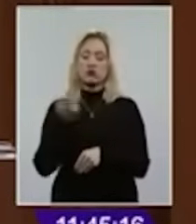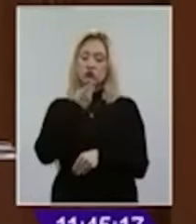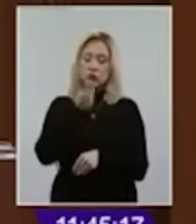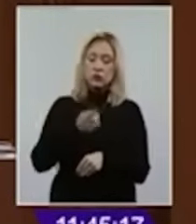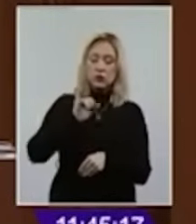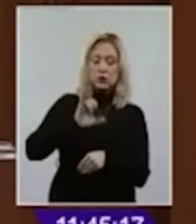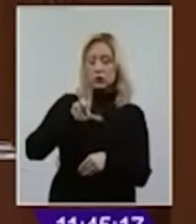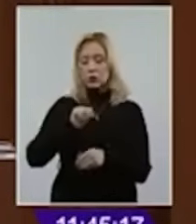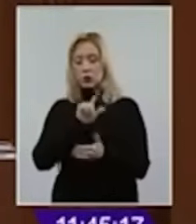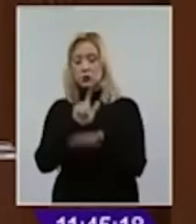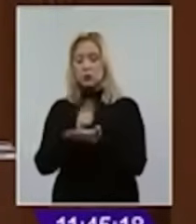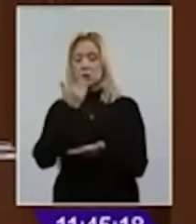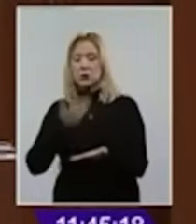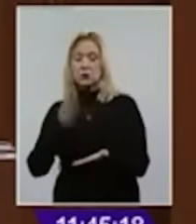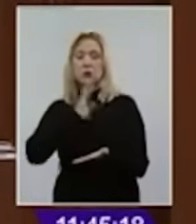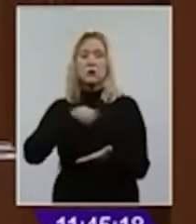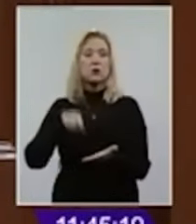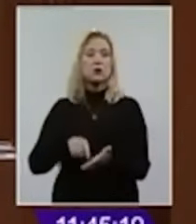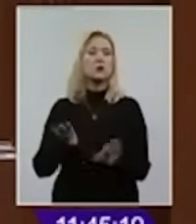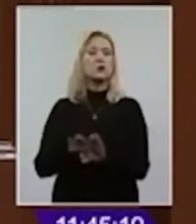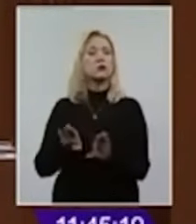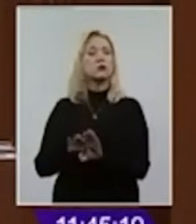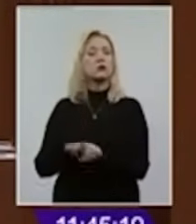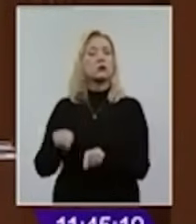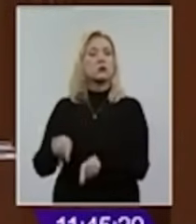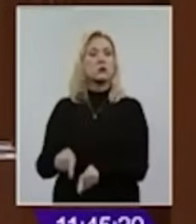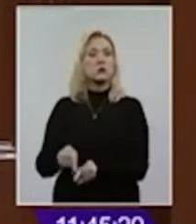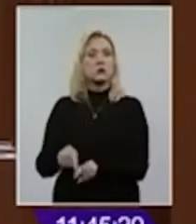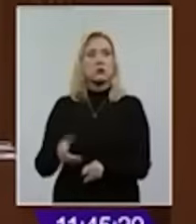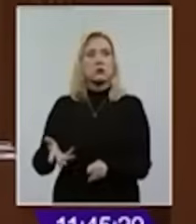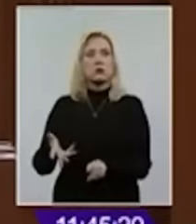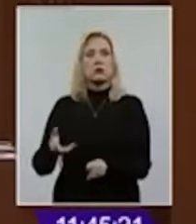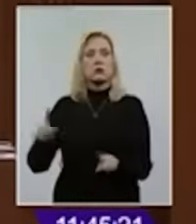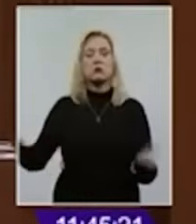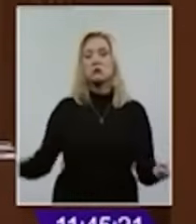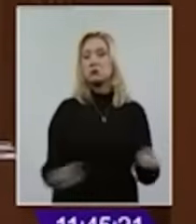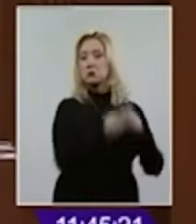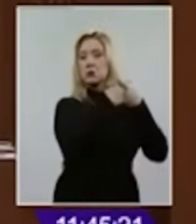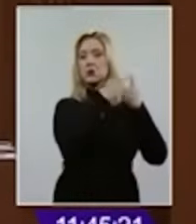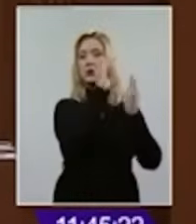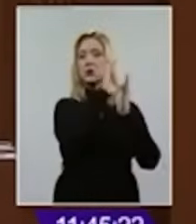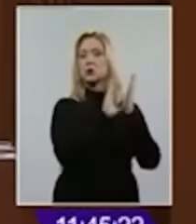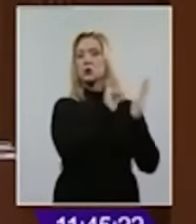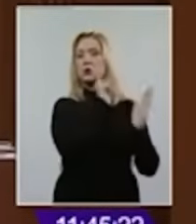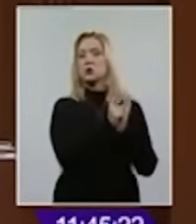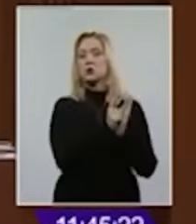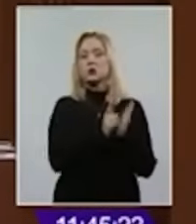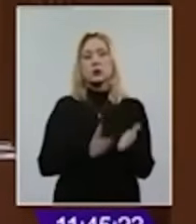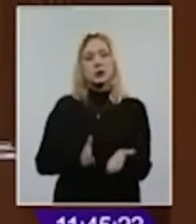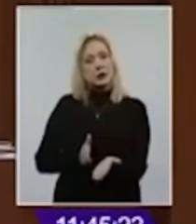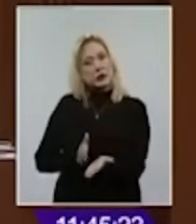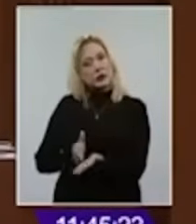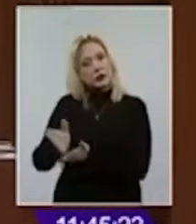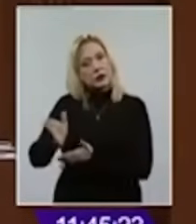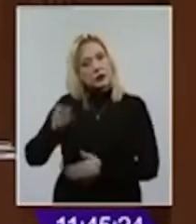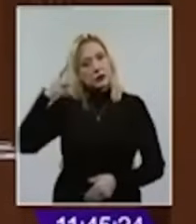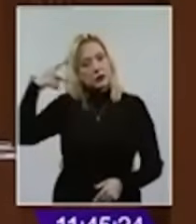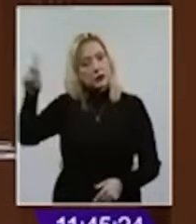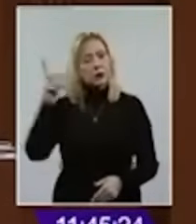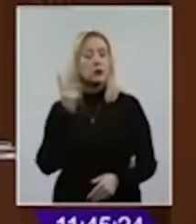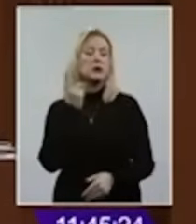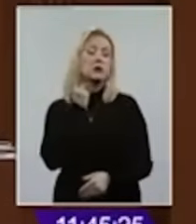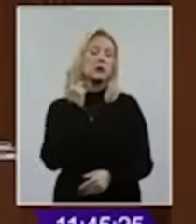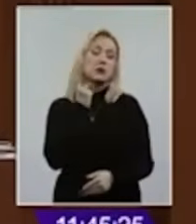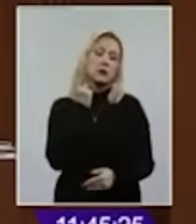prevalecerán posteriormente a una declaración de inconstitucionalidad invadiendo la esfera del poder legislativo que